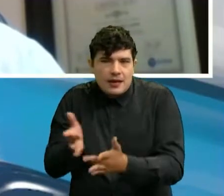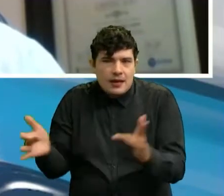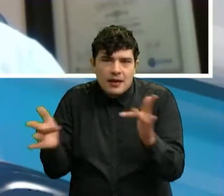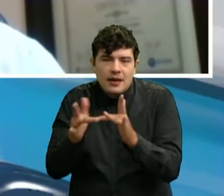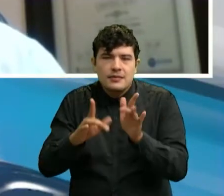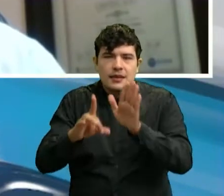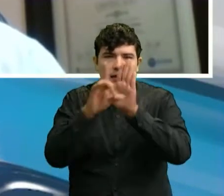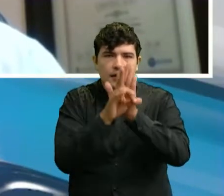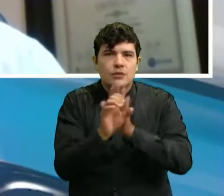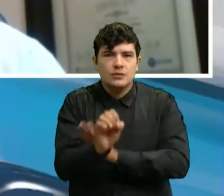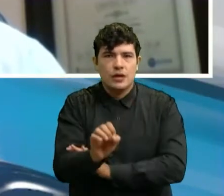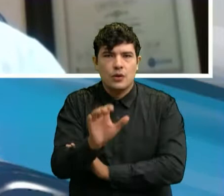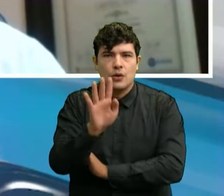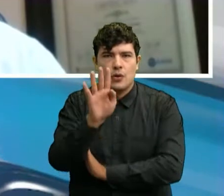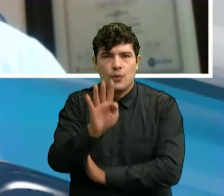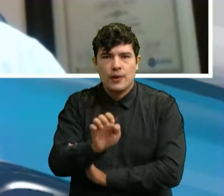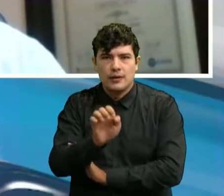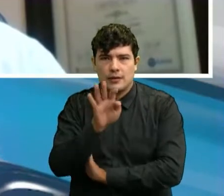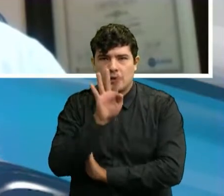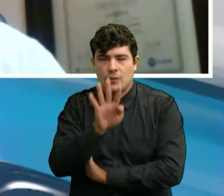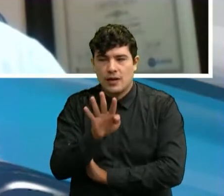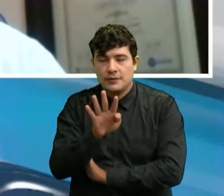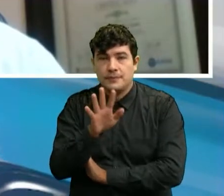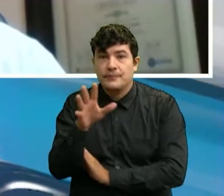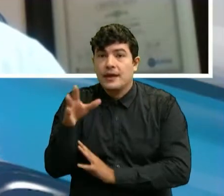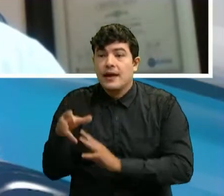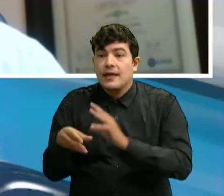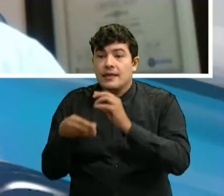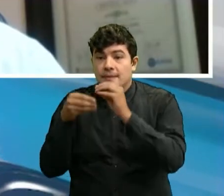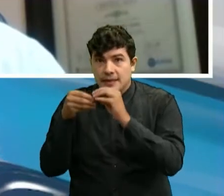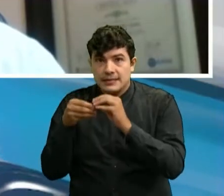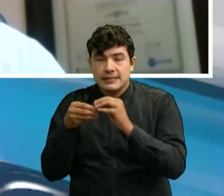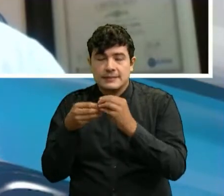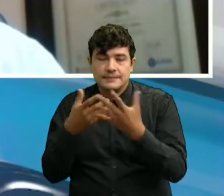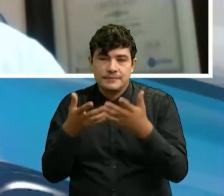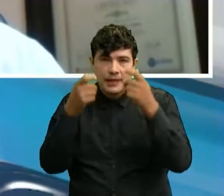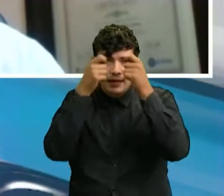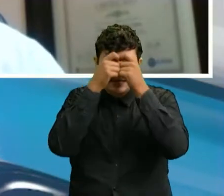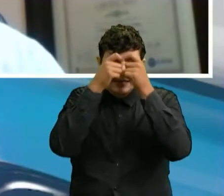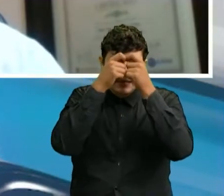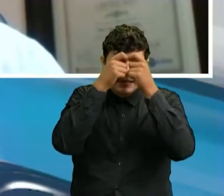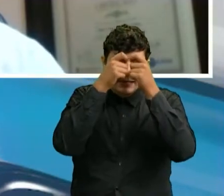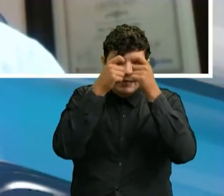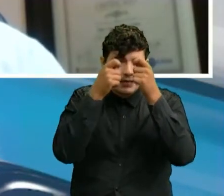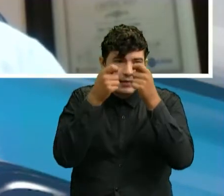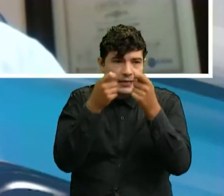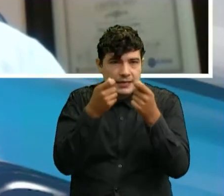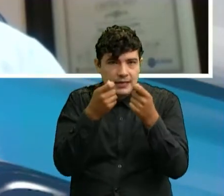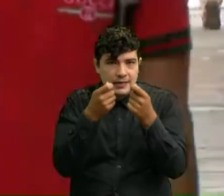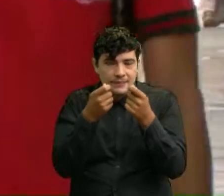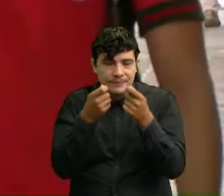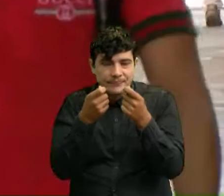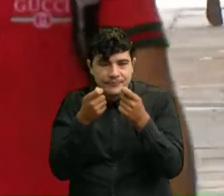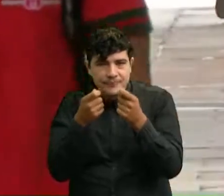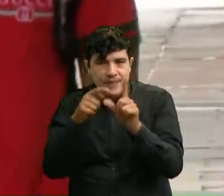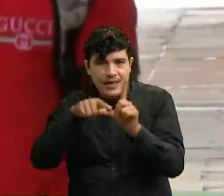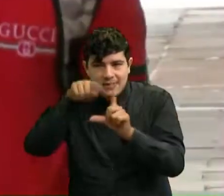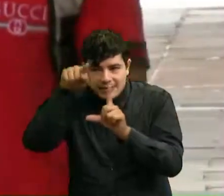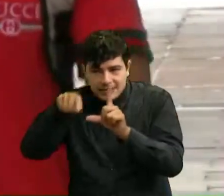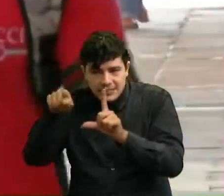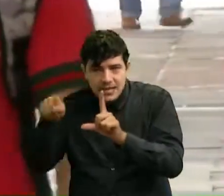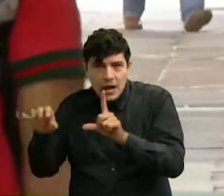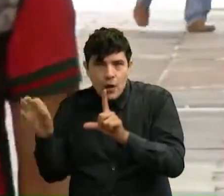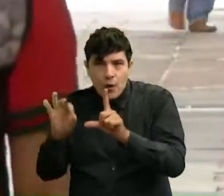decreto 094 y, por supuesto, los estados y los porcentajes de invalidez para que ellos tengan derecho